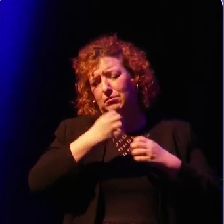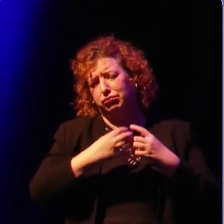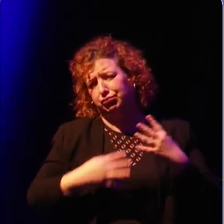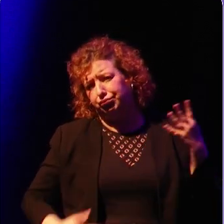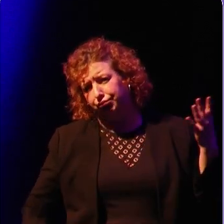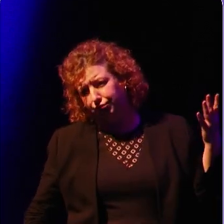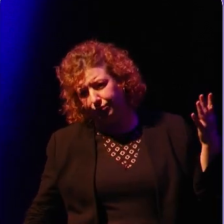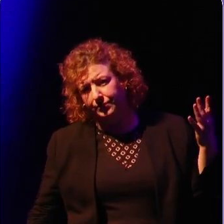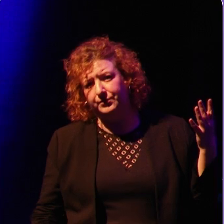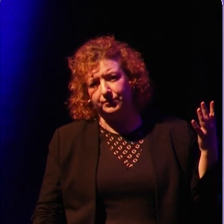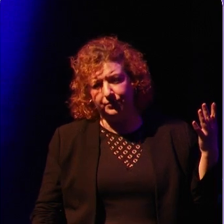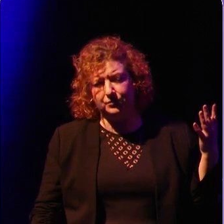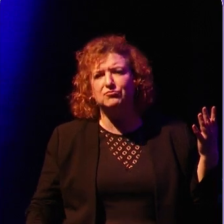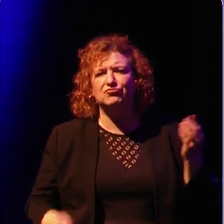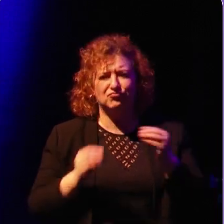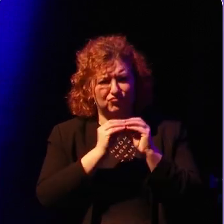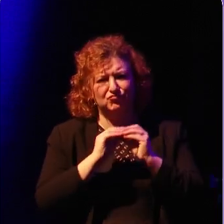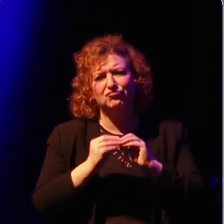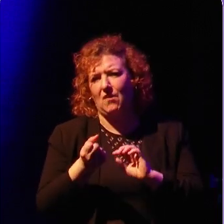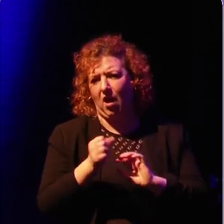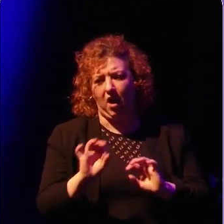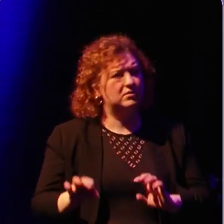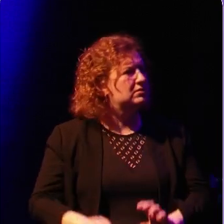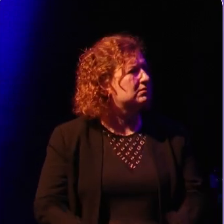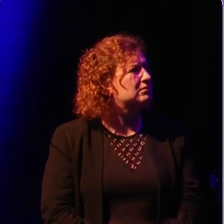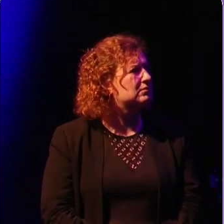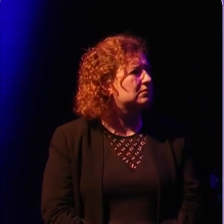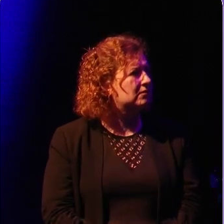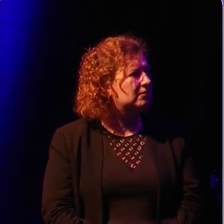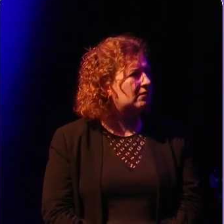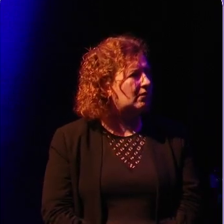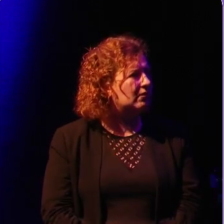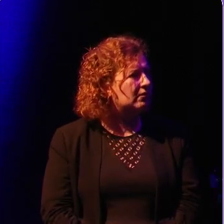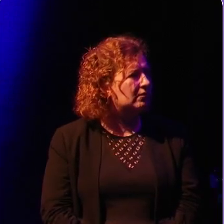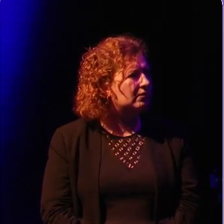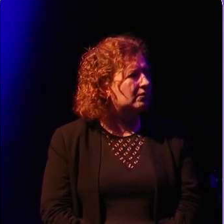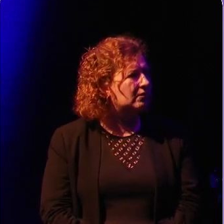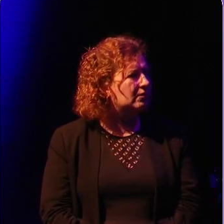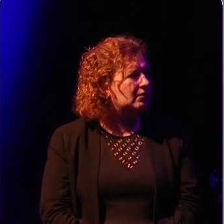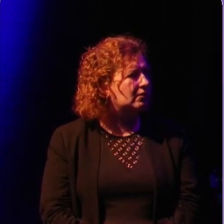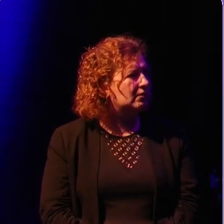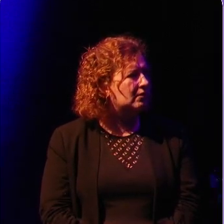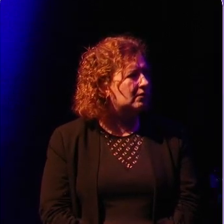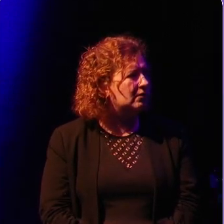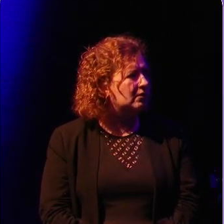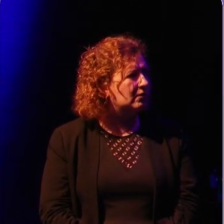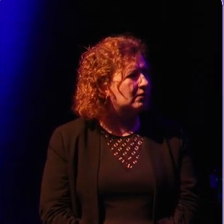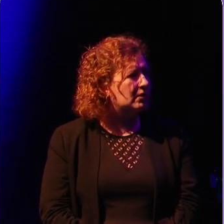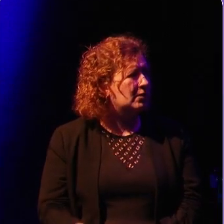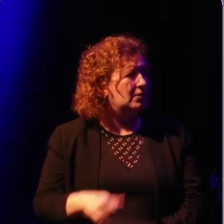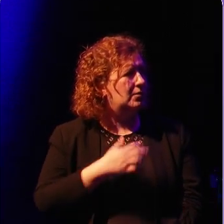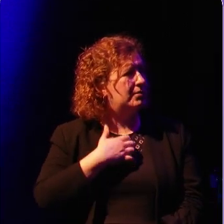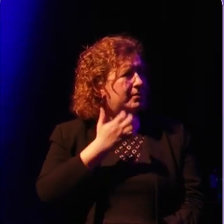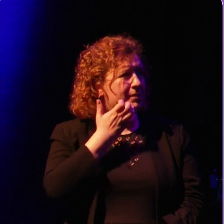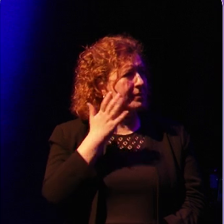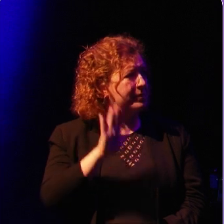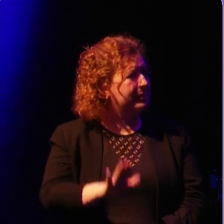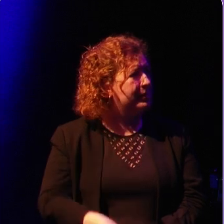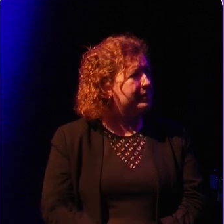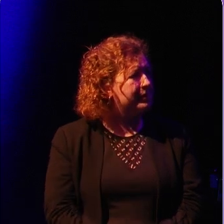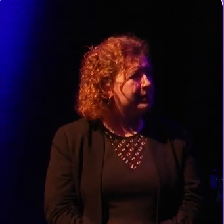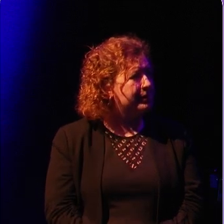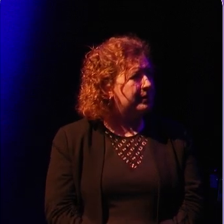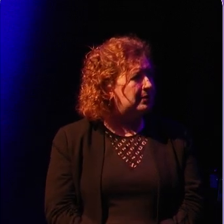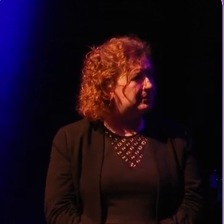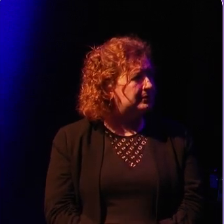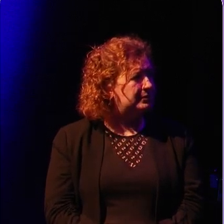más, bastante bien hechos, ¿vale? Pero os quiero mostrar un caso de una cosa que me ha costado,